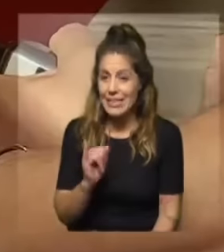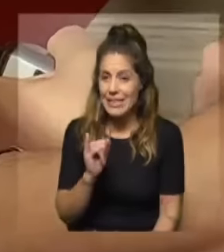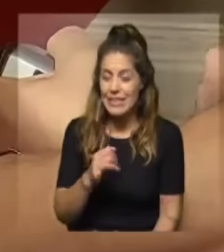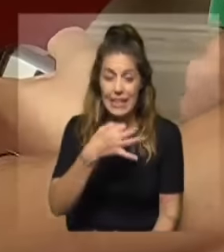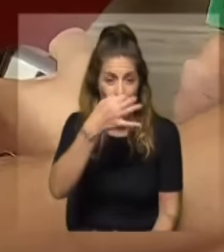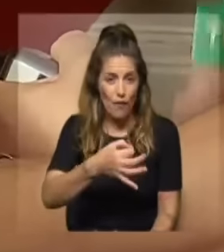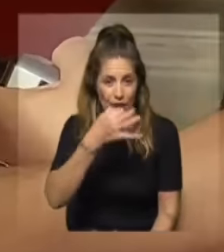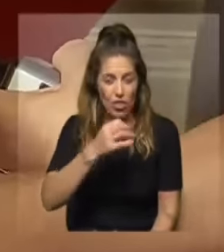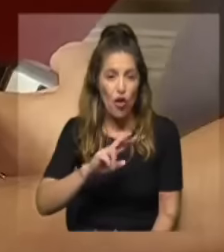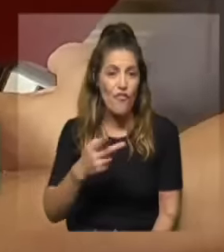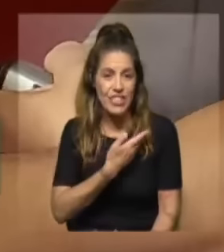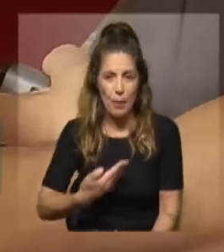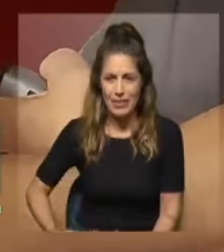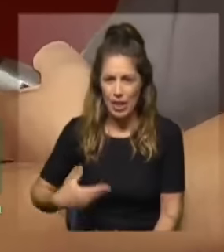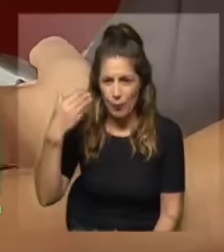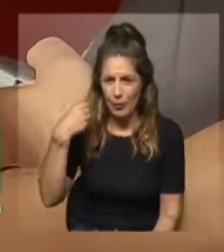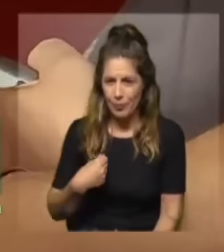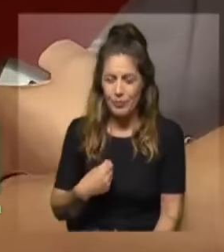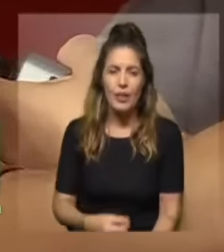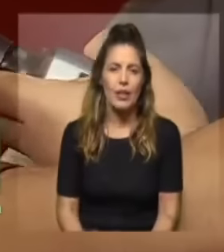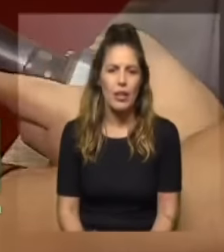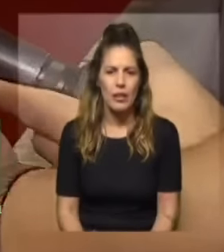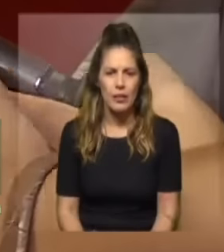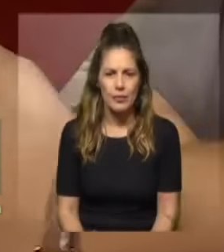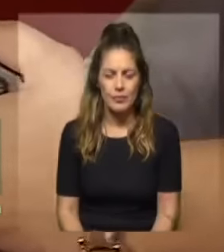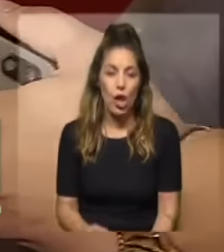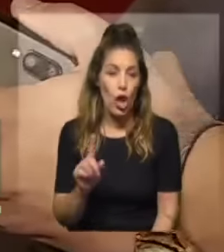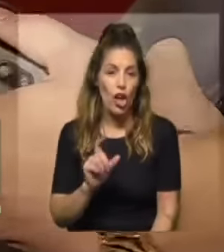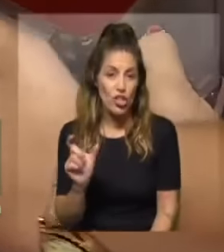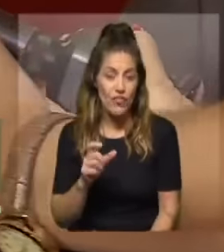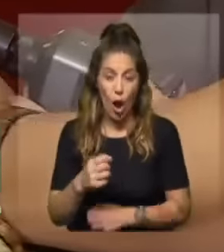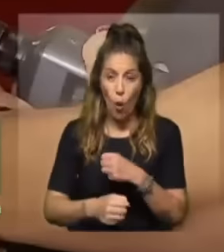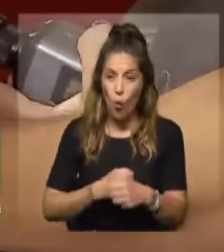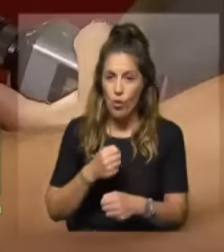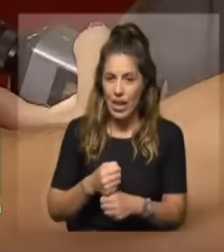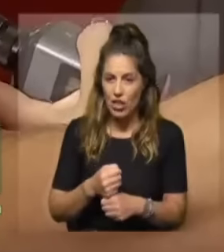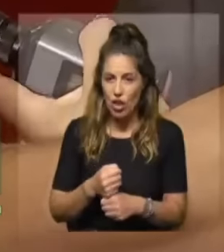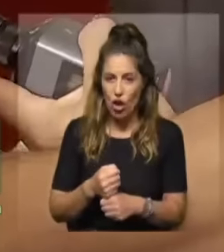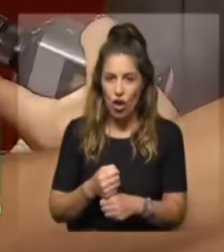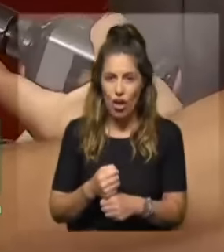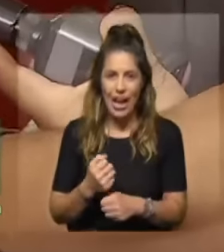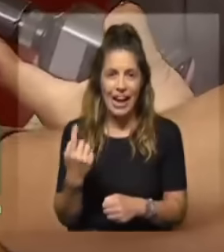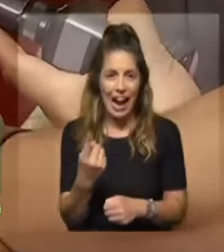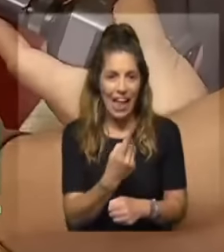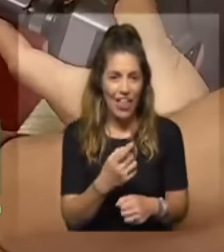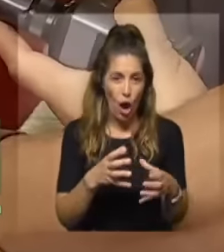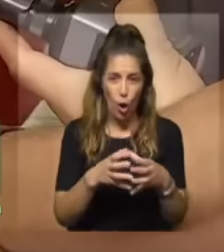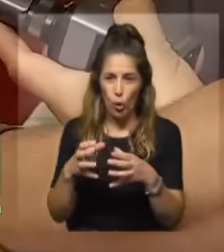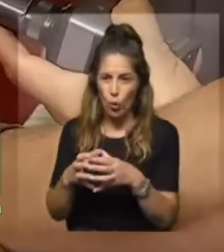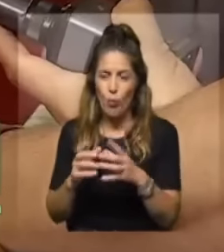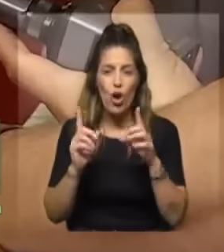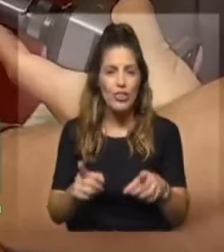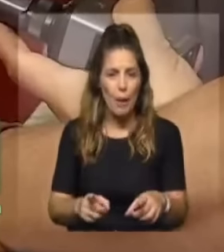vicepresidenta Beatriz argimón lo que no significa que no sea un año donde cada bancada y también los